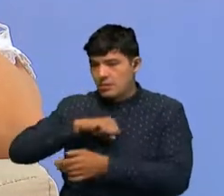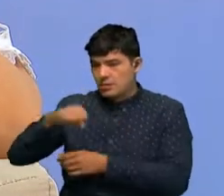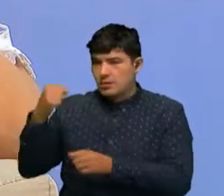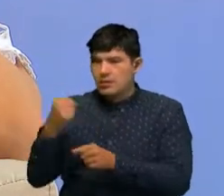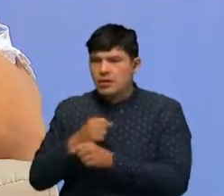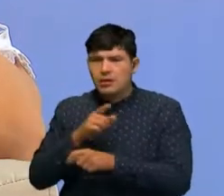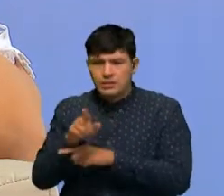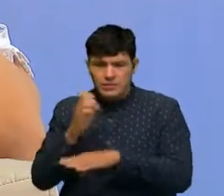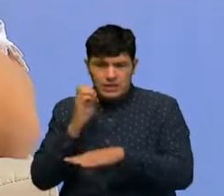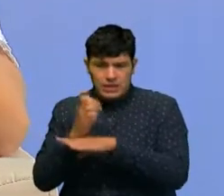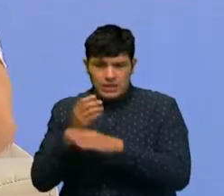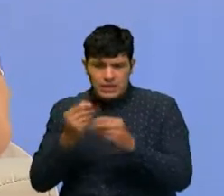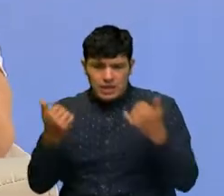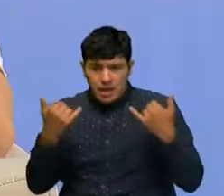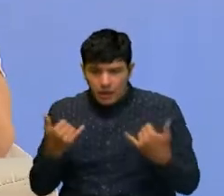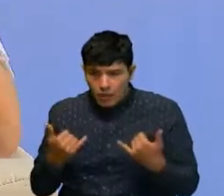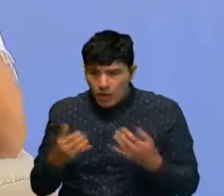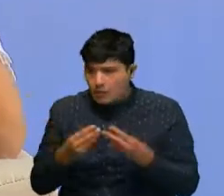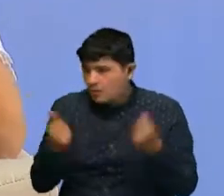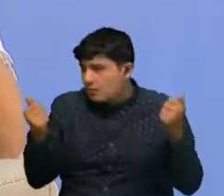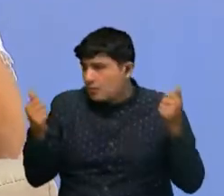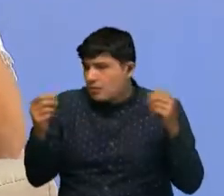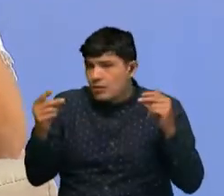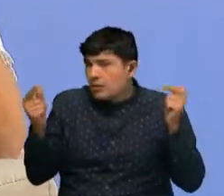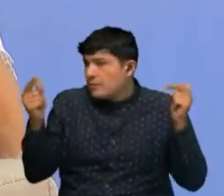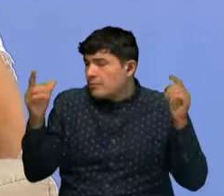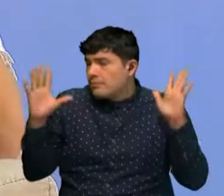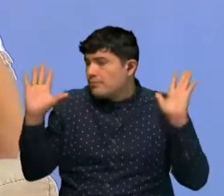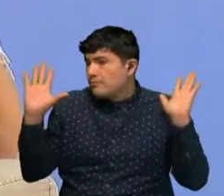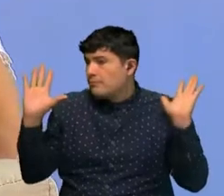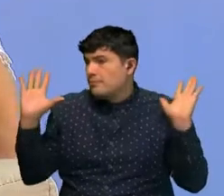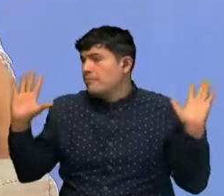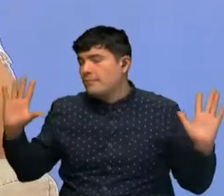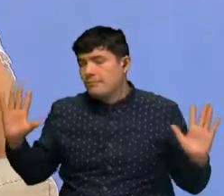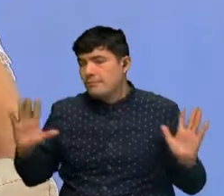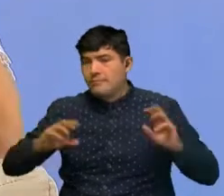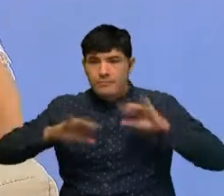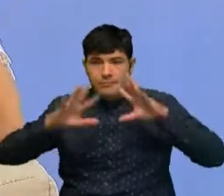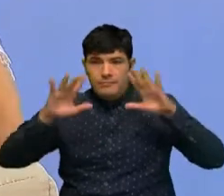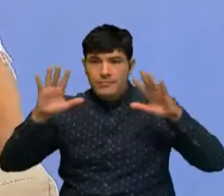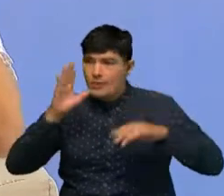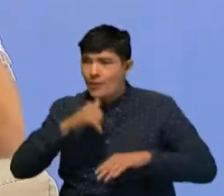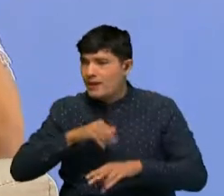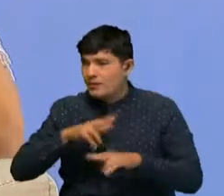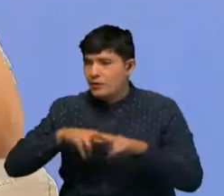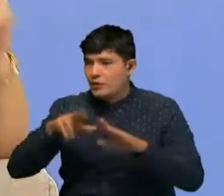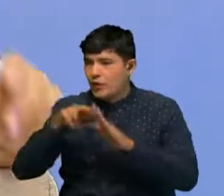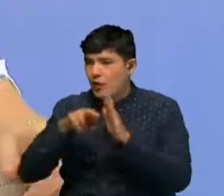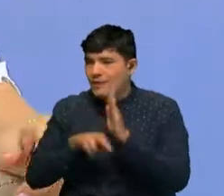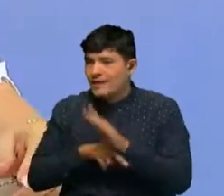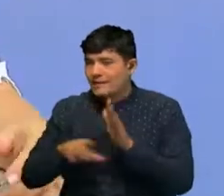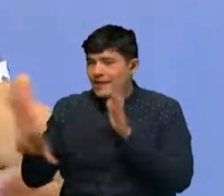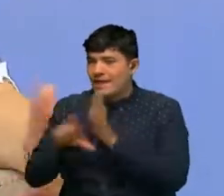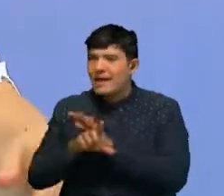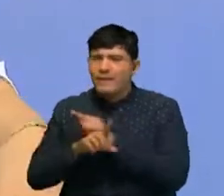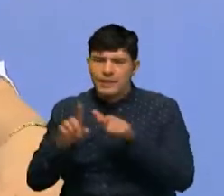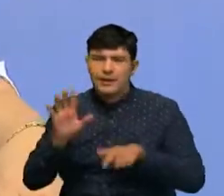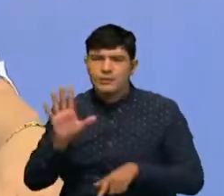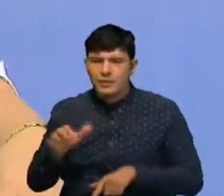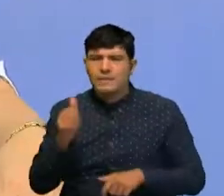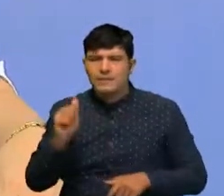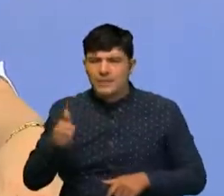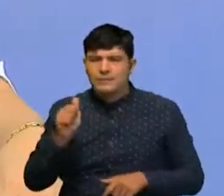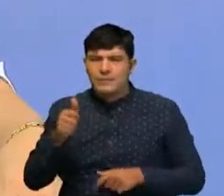entidad se haya disuelto así como empíricamente, sin normatividad legal, ustedes mismos los trabajadores